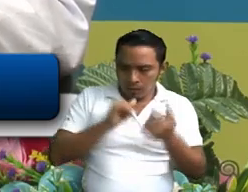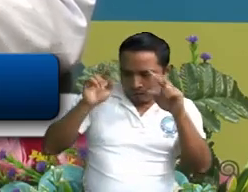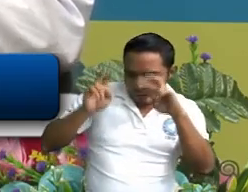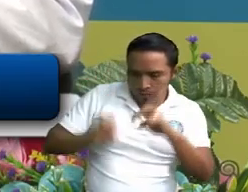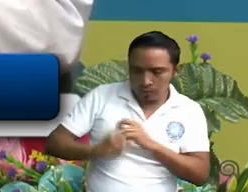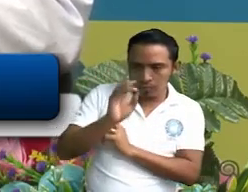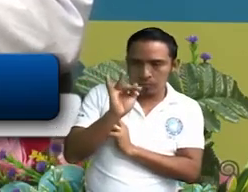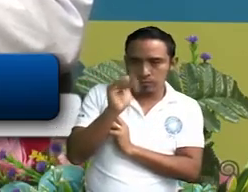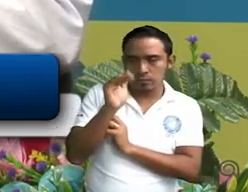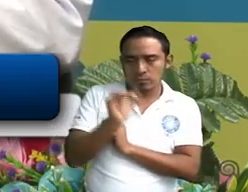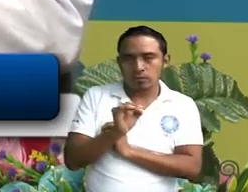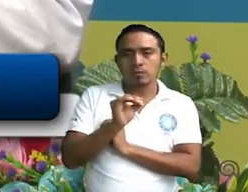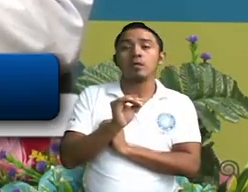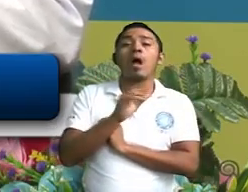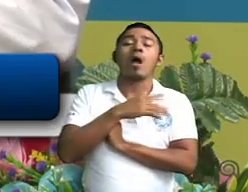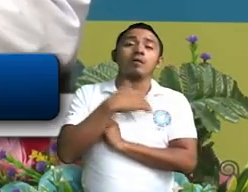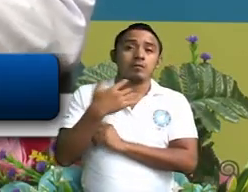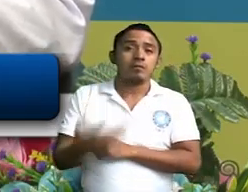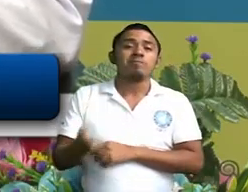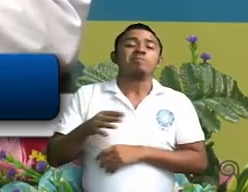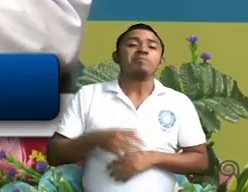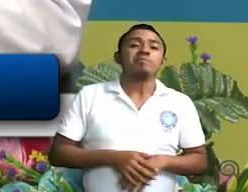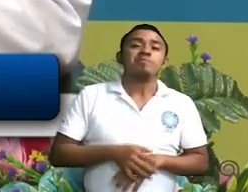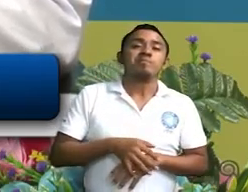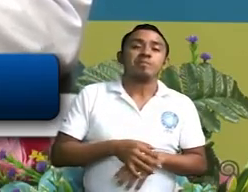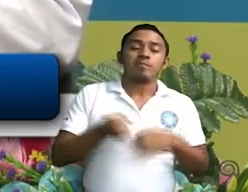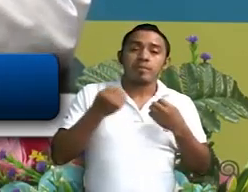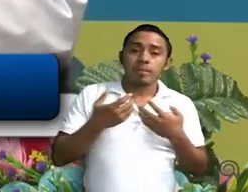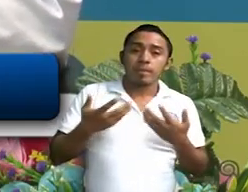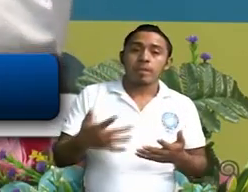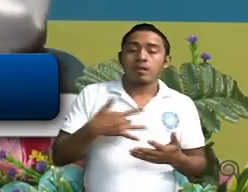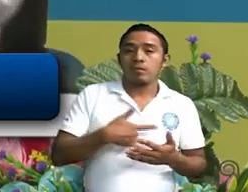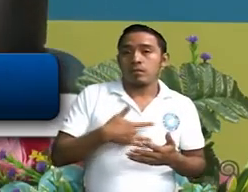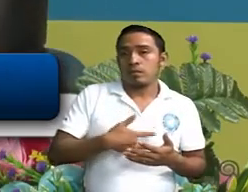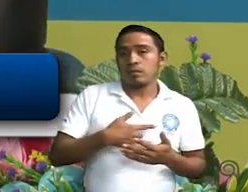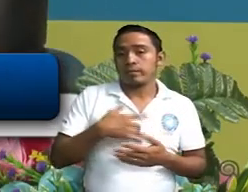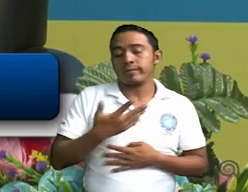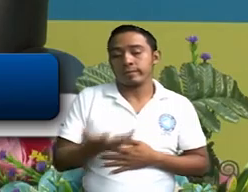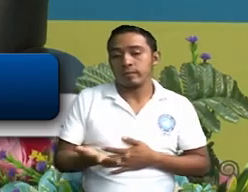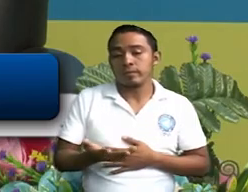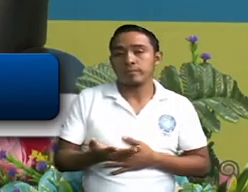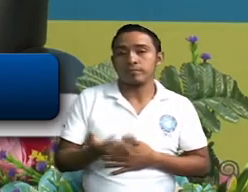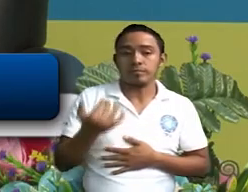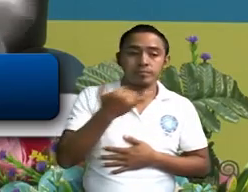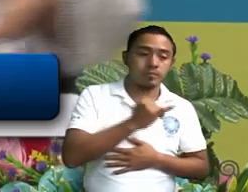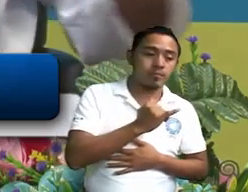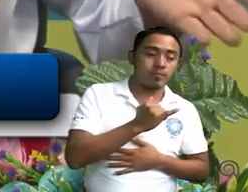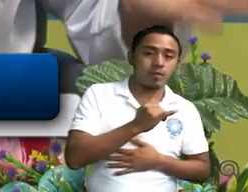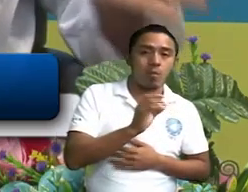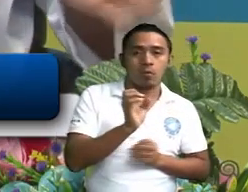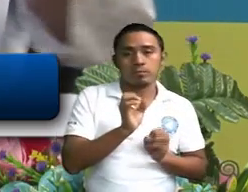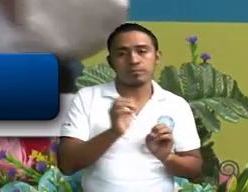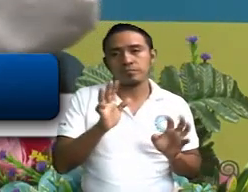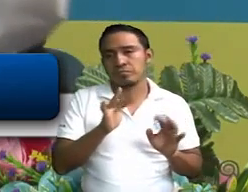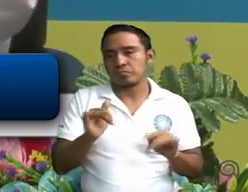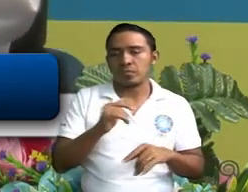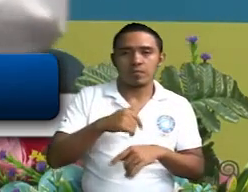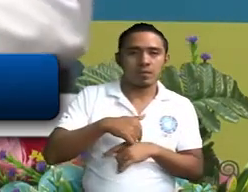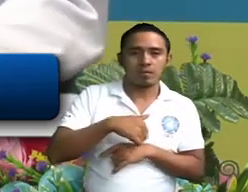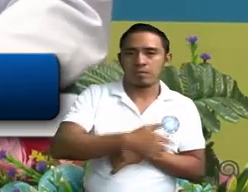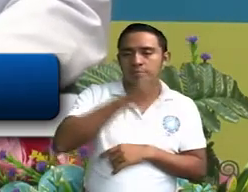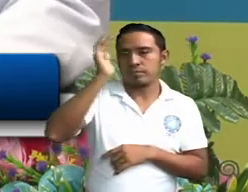arroja generalmente los datos necesarios para decir si algo del momento o algo que viene ya presentando